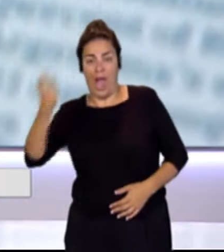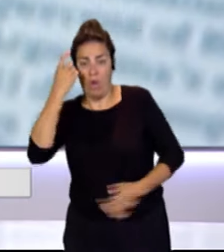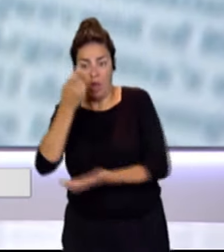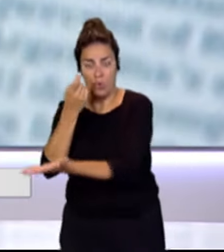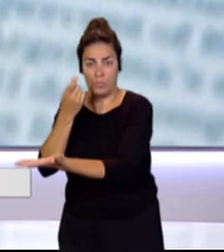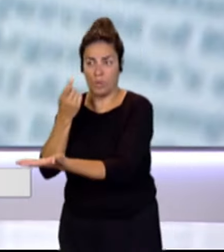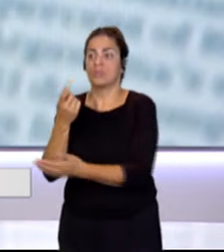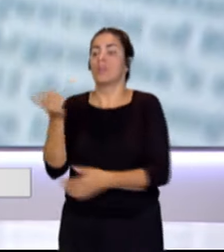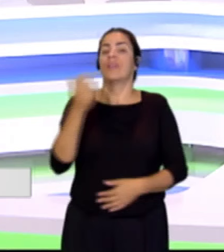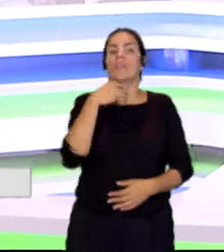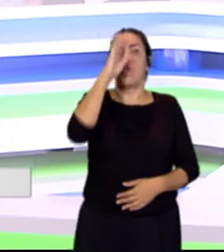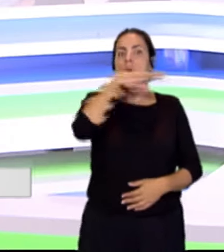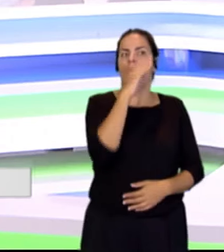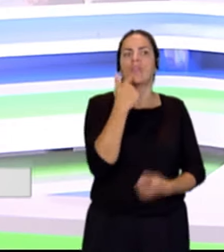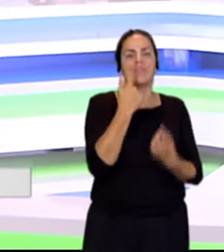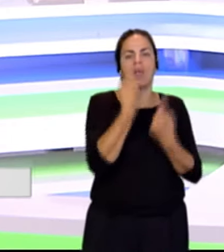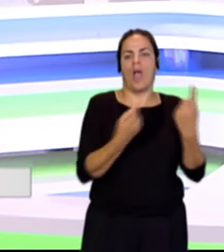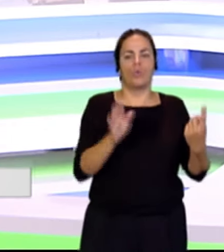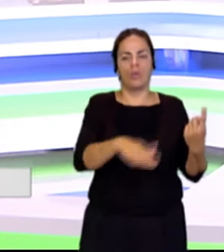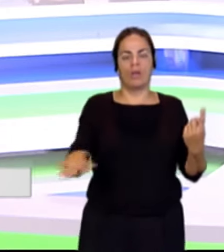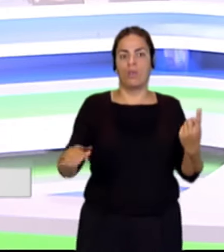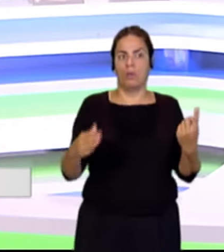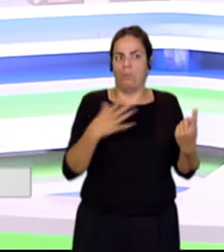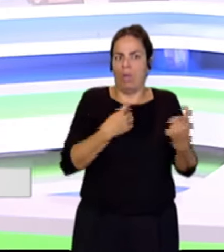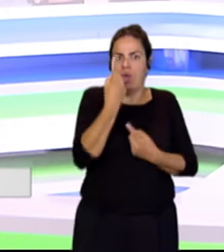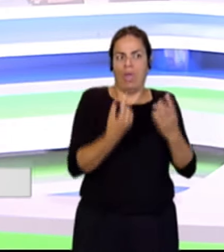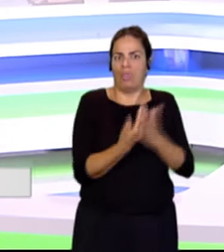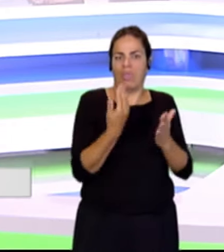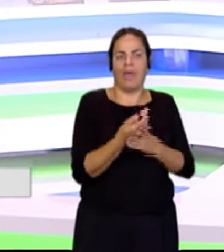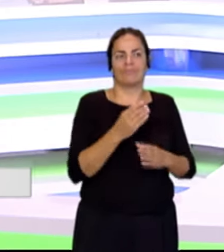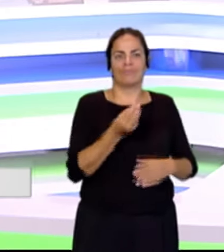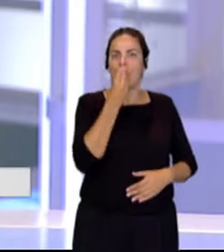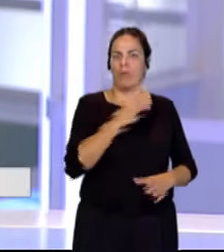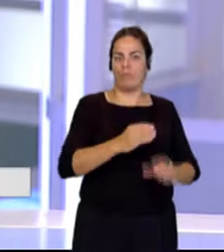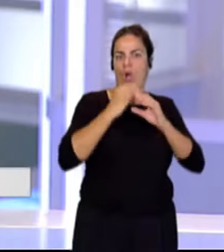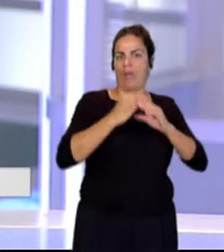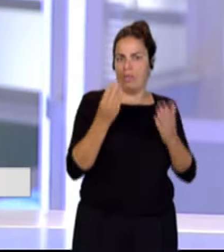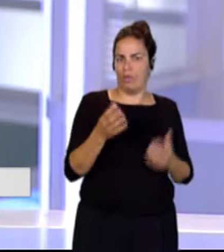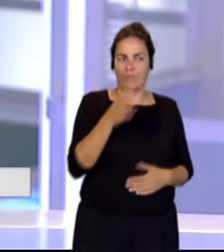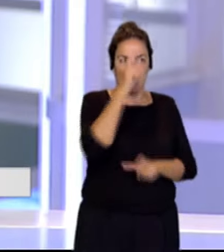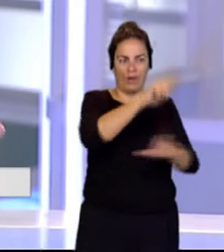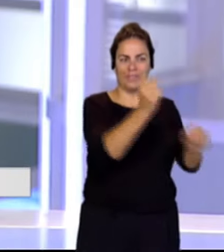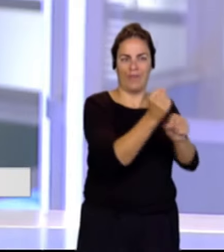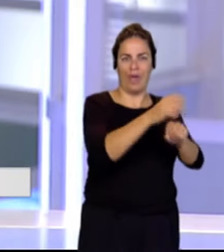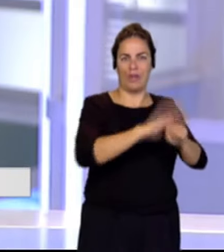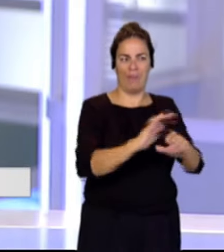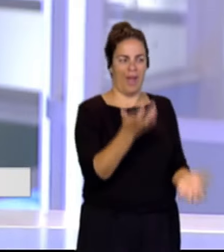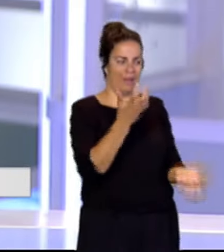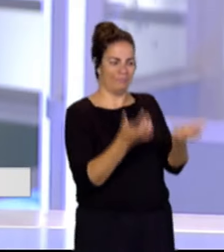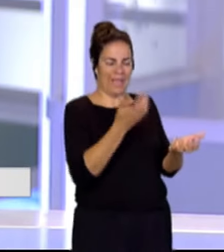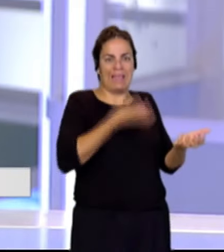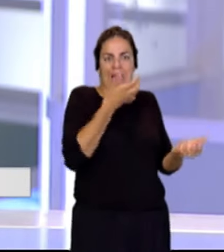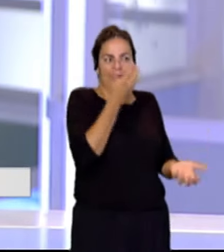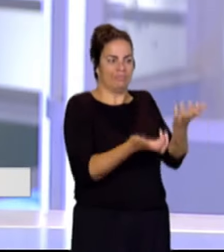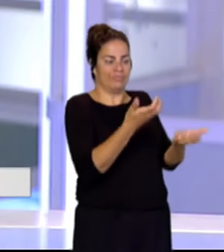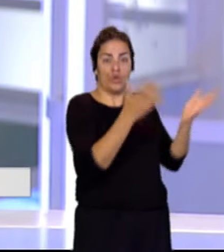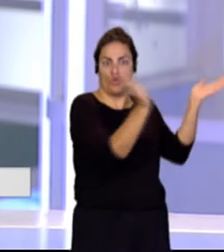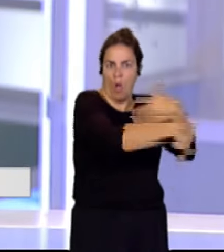llegan a comer adillo porque no hay personal para hacer la comida caliente y estas cosas eh se deben prever hasta donde es posible